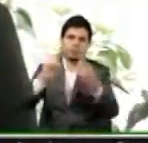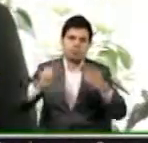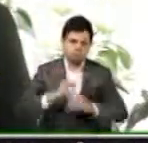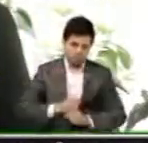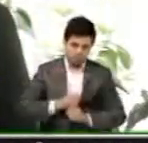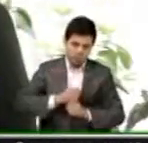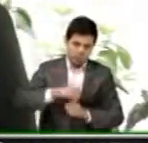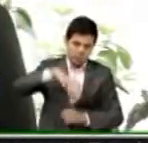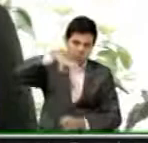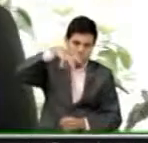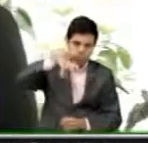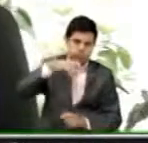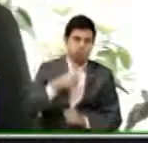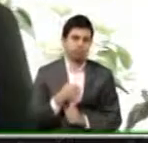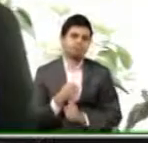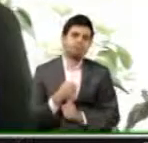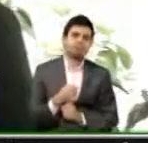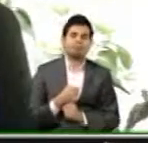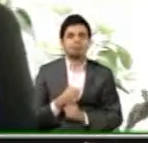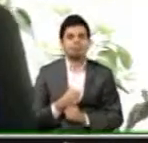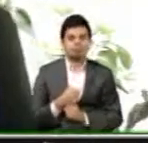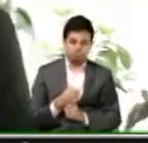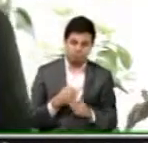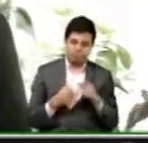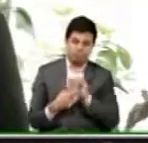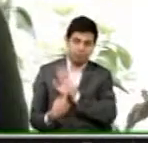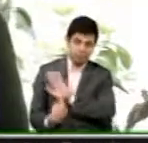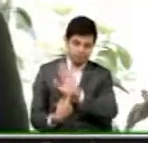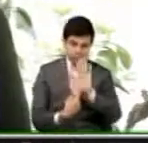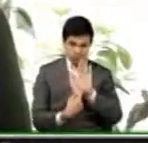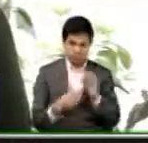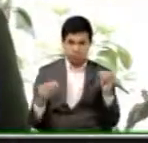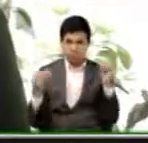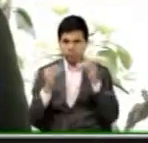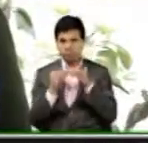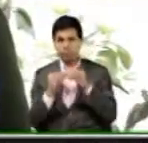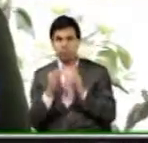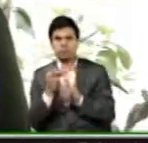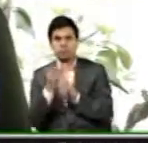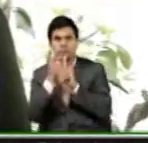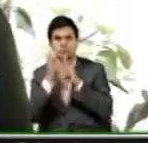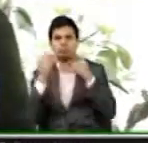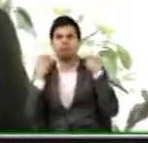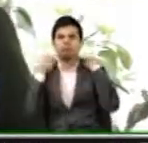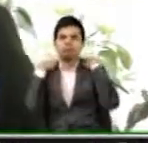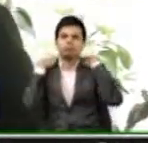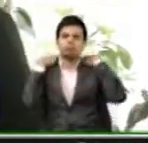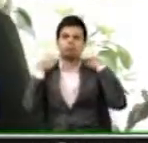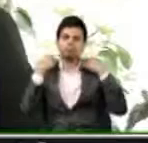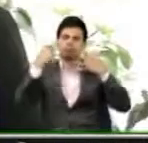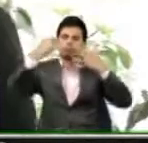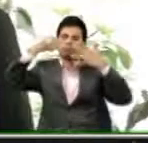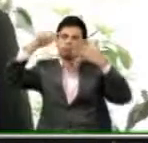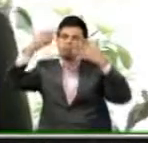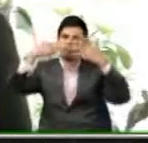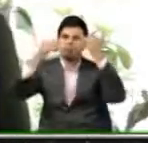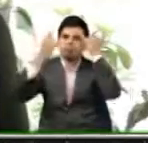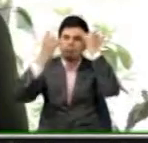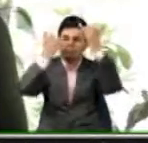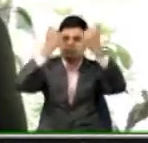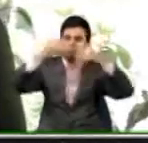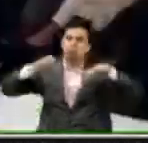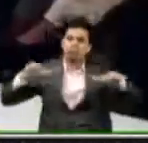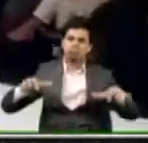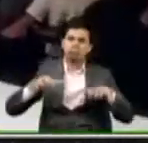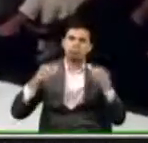son? Pasarelas de flores sin decoración. Tenemos pasarelas también de spa, entonces van a encontrar también diversidad en el ejercicio en